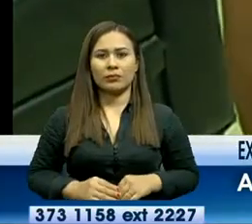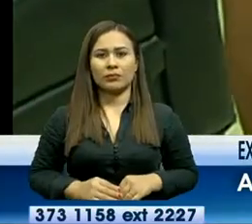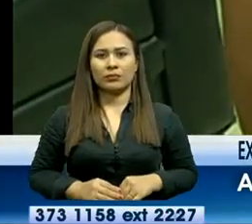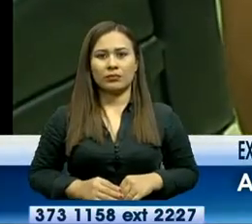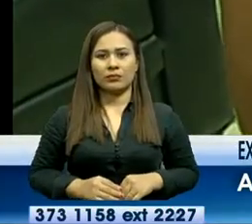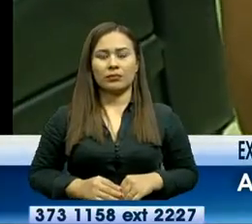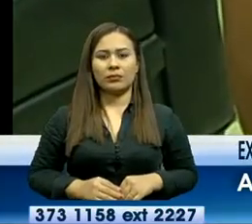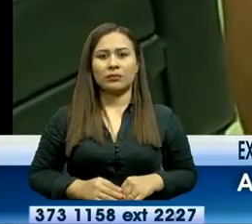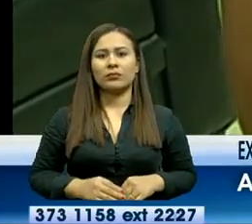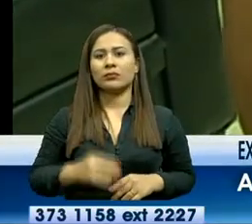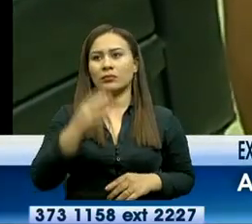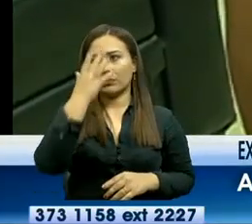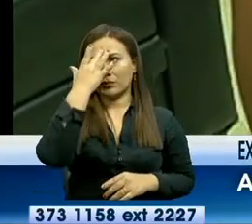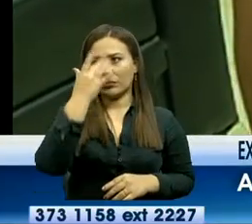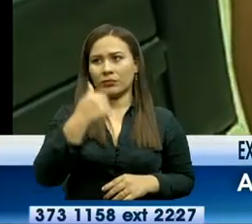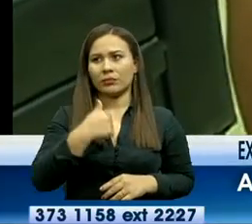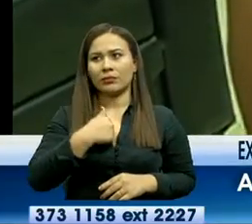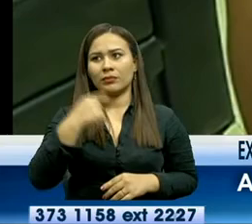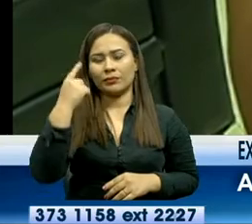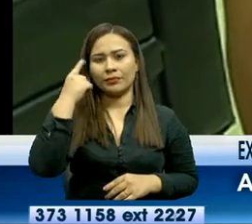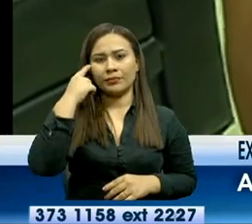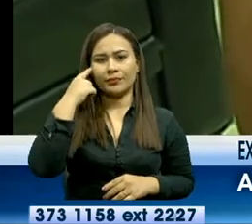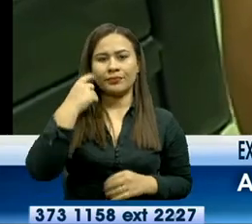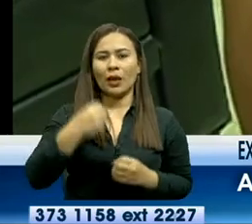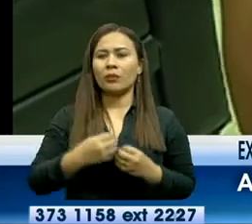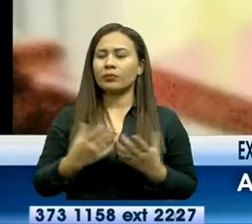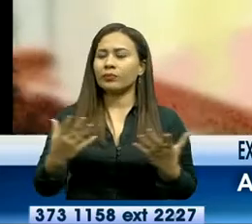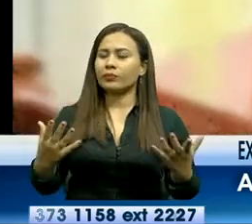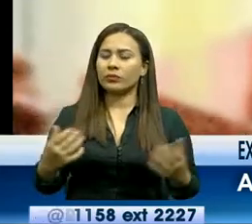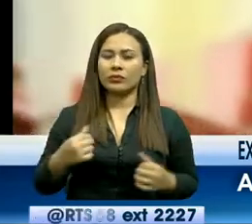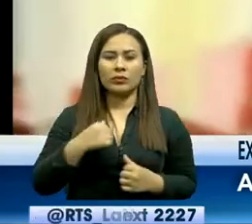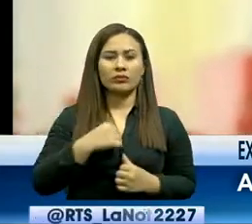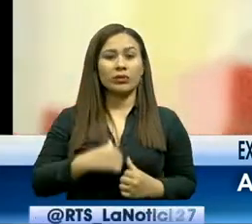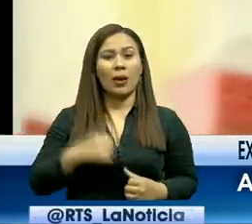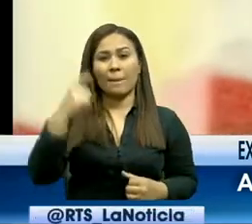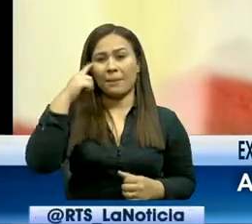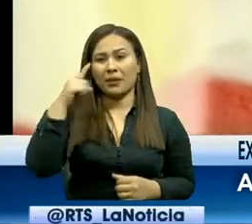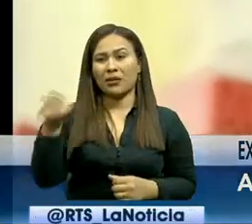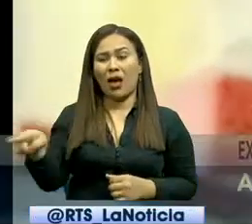porque piensa que le va a salir por ahí alguien, dice. Informó Jorge Escobar.